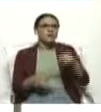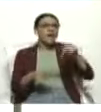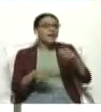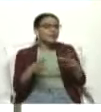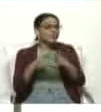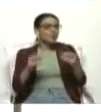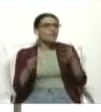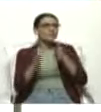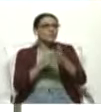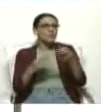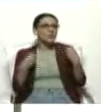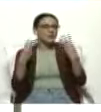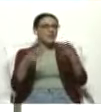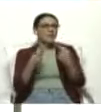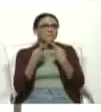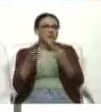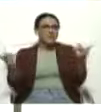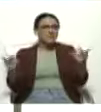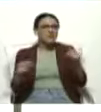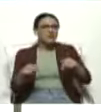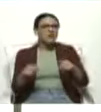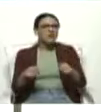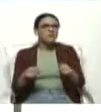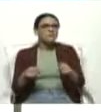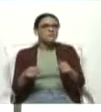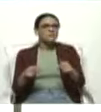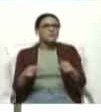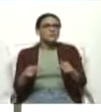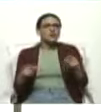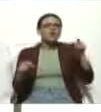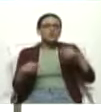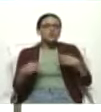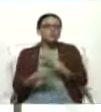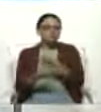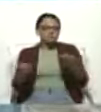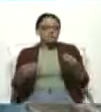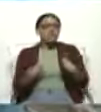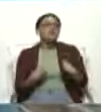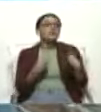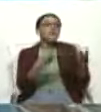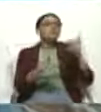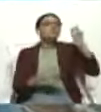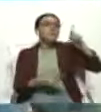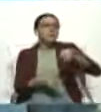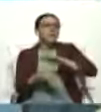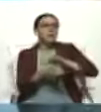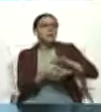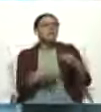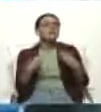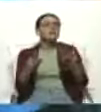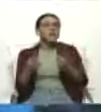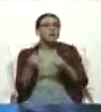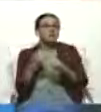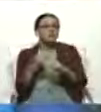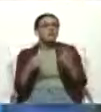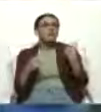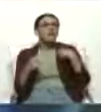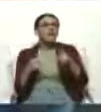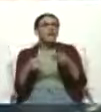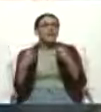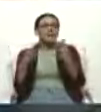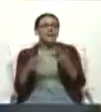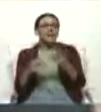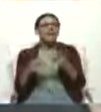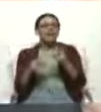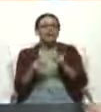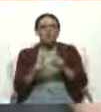Atiende Tu Mascota, estamos dedicando una jornada de atención integral a las mismas que conlleva asistencia veterinaria,